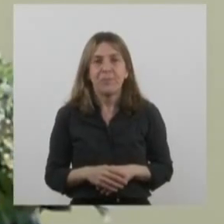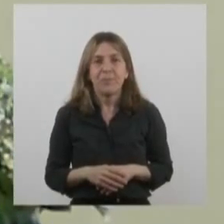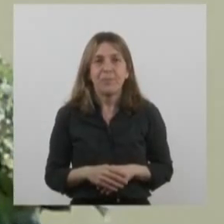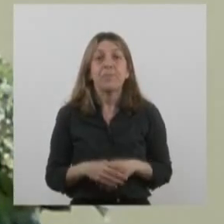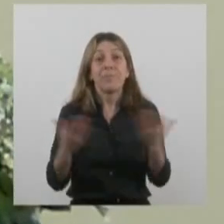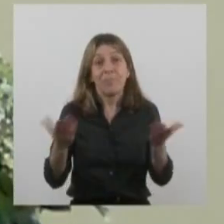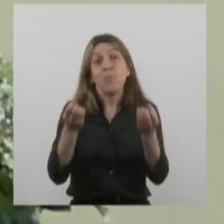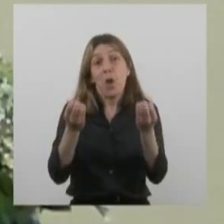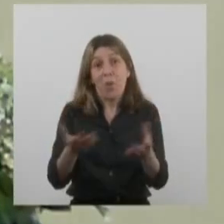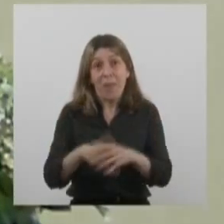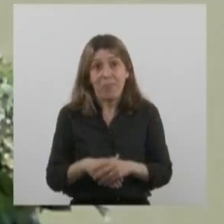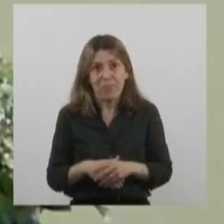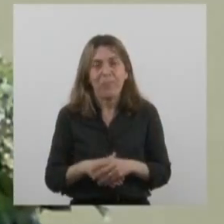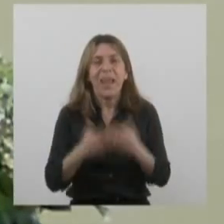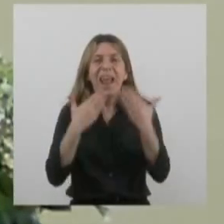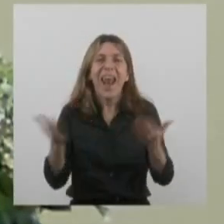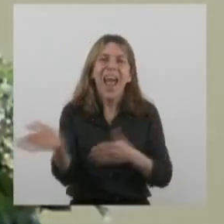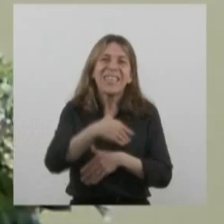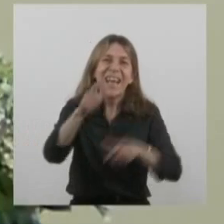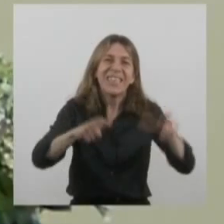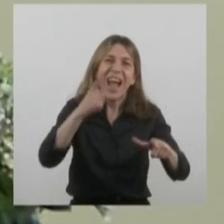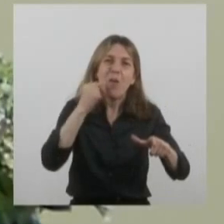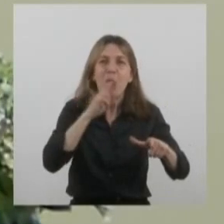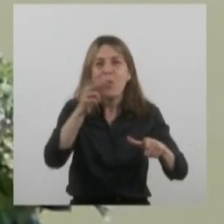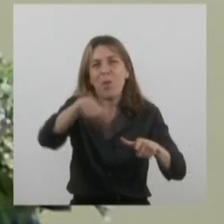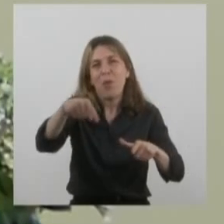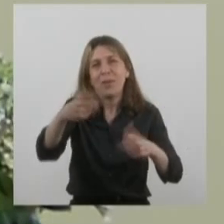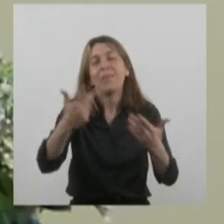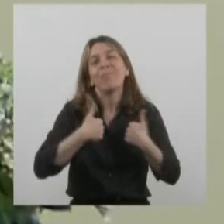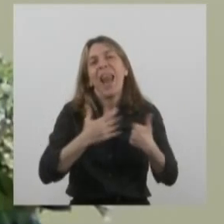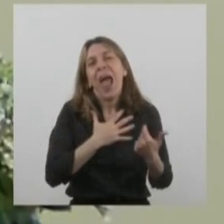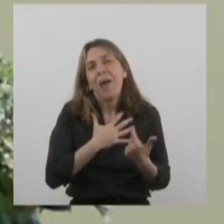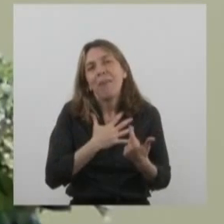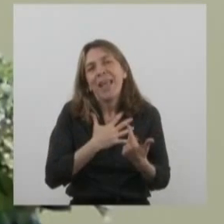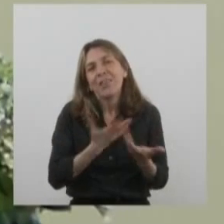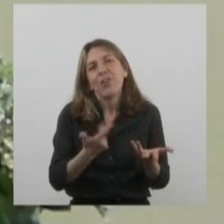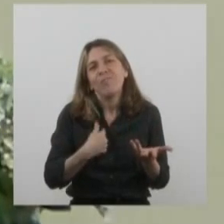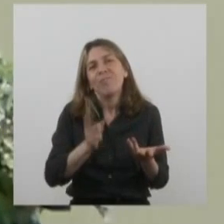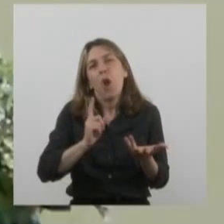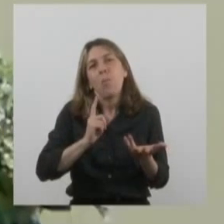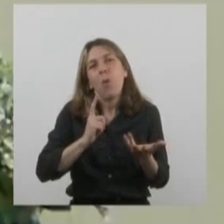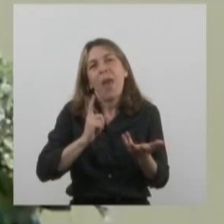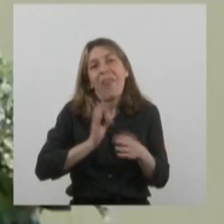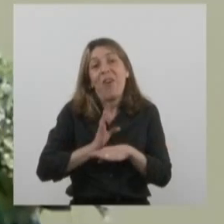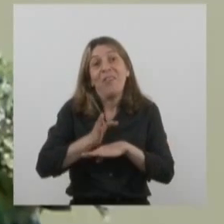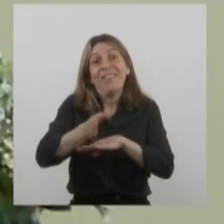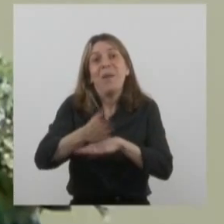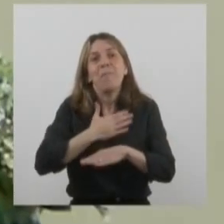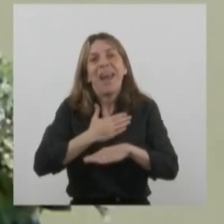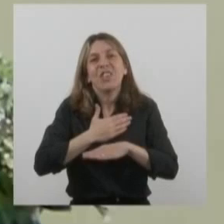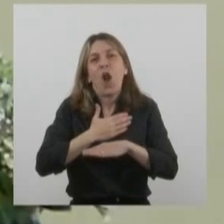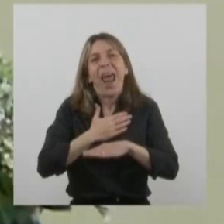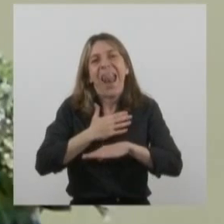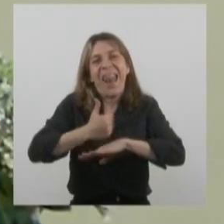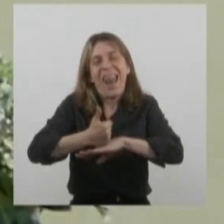Bueno, muy bien. Gracias a todos y todas por estar ahí. Lamento no poder acompañarlos personalmente, me hubiera